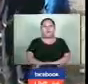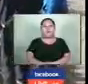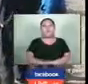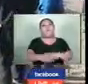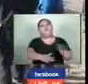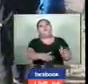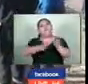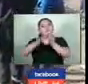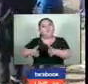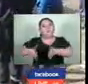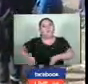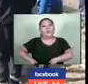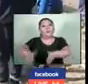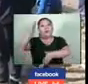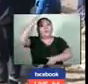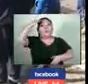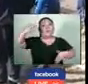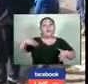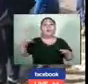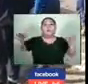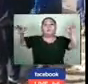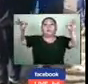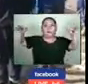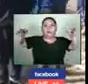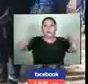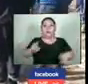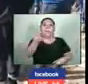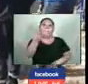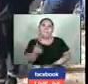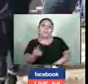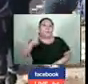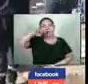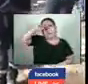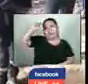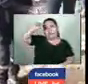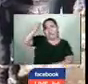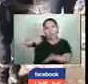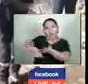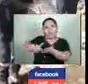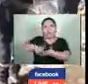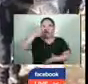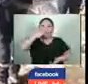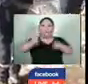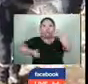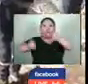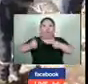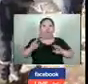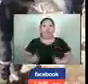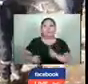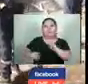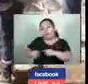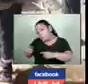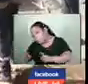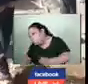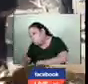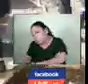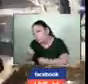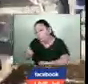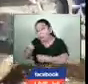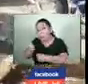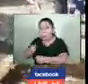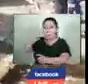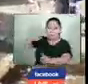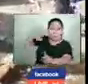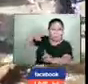Mientras que en el Boulevard Constitución, un empleado de la Alcaldía de San Salvador fue arrollado por un vehículo cuando se encontraba trabajando